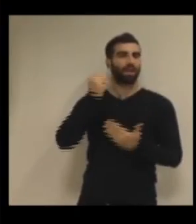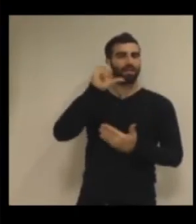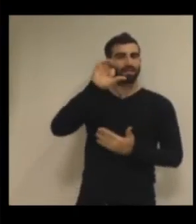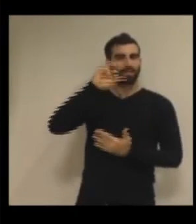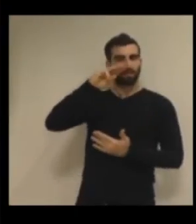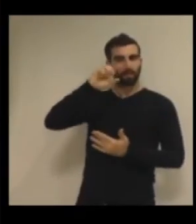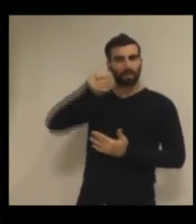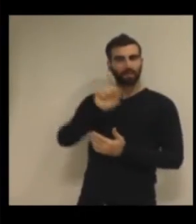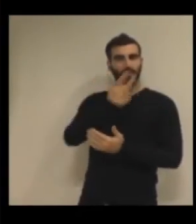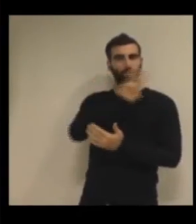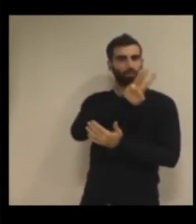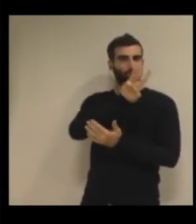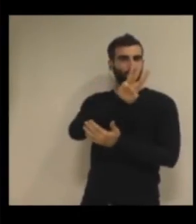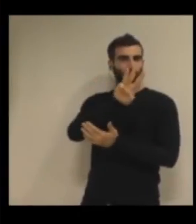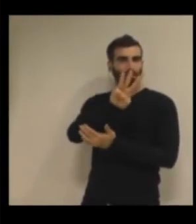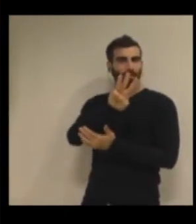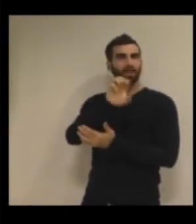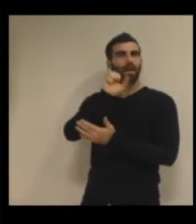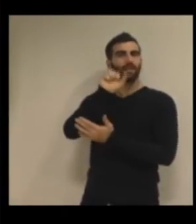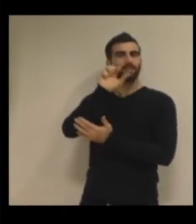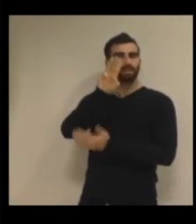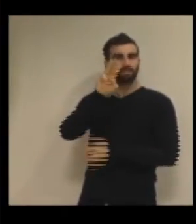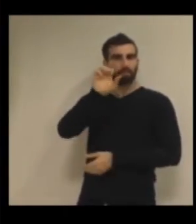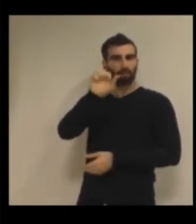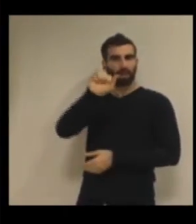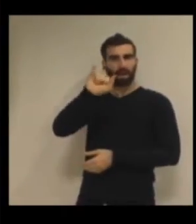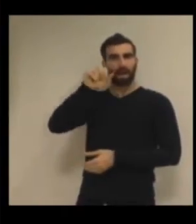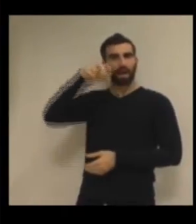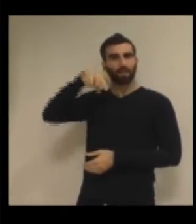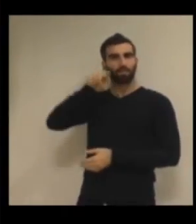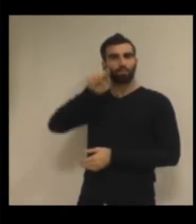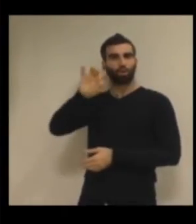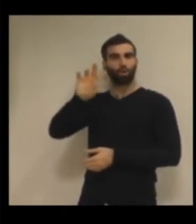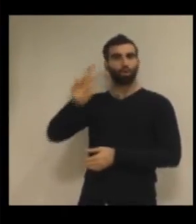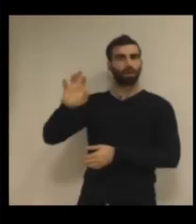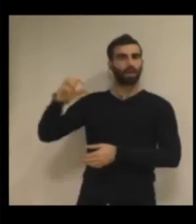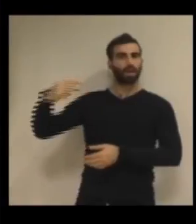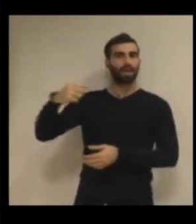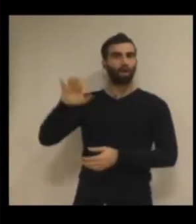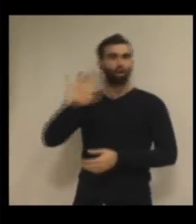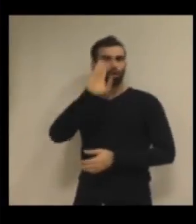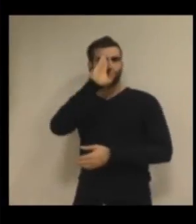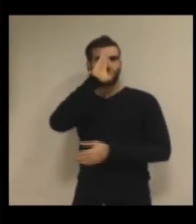www.aspain.org, o directamente a través de la página, que es